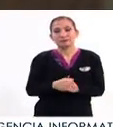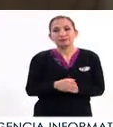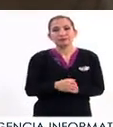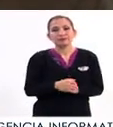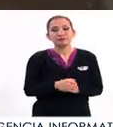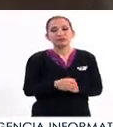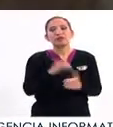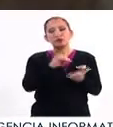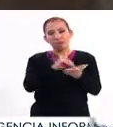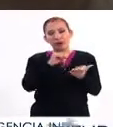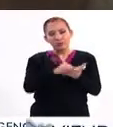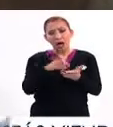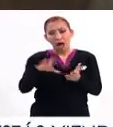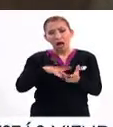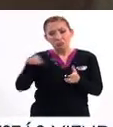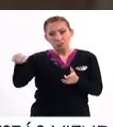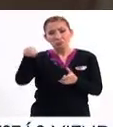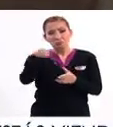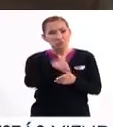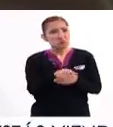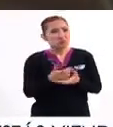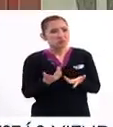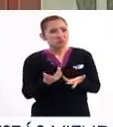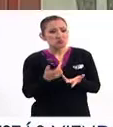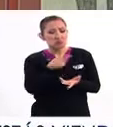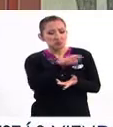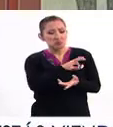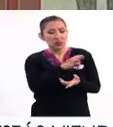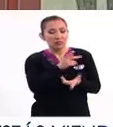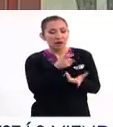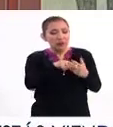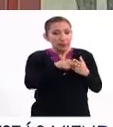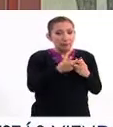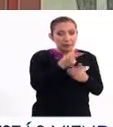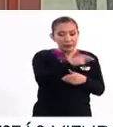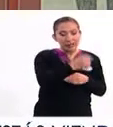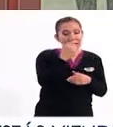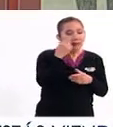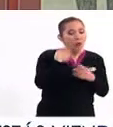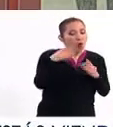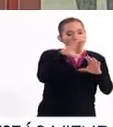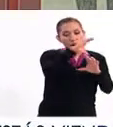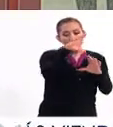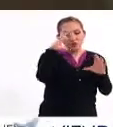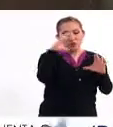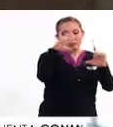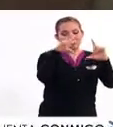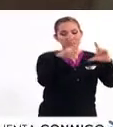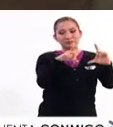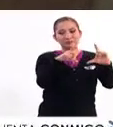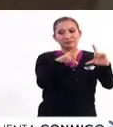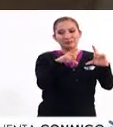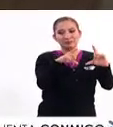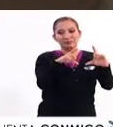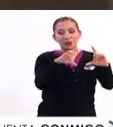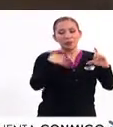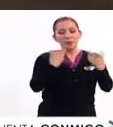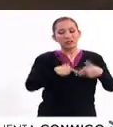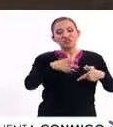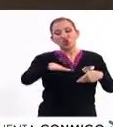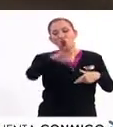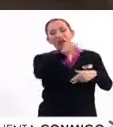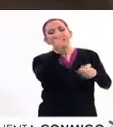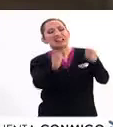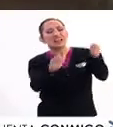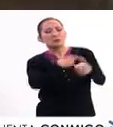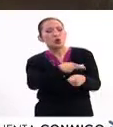la clase baja de la Ciudad de México. Después se empieza a ver que no solo representa